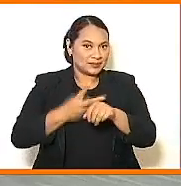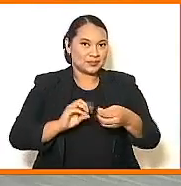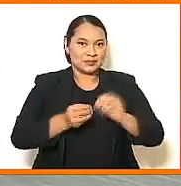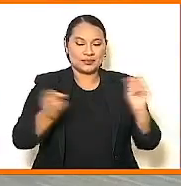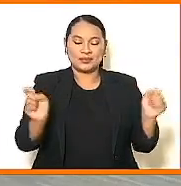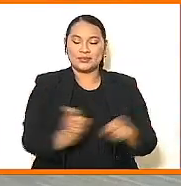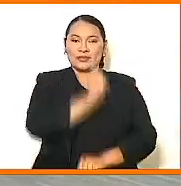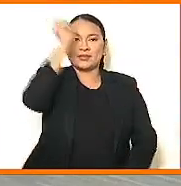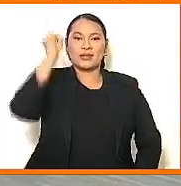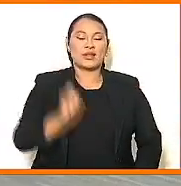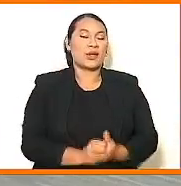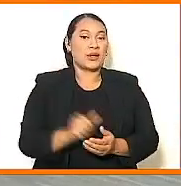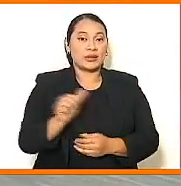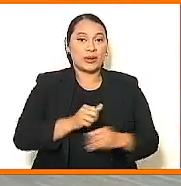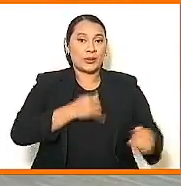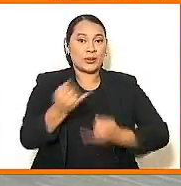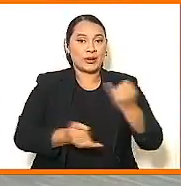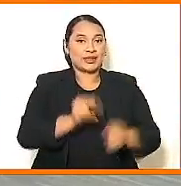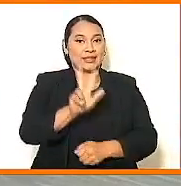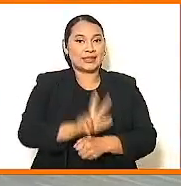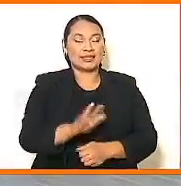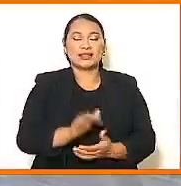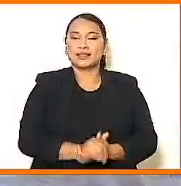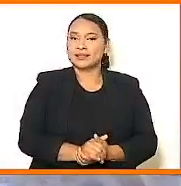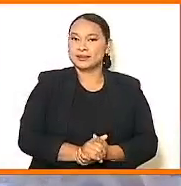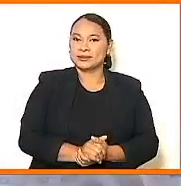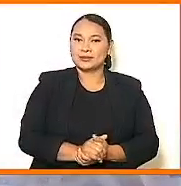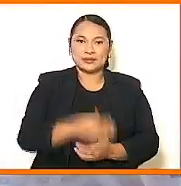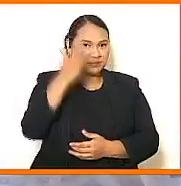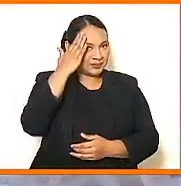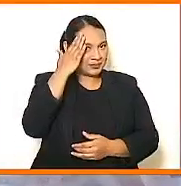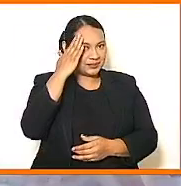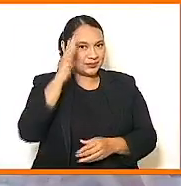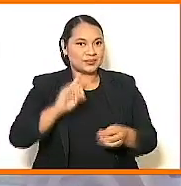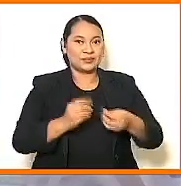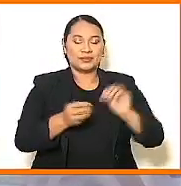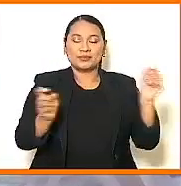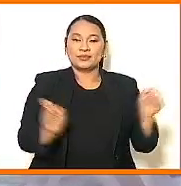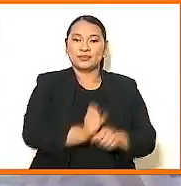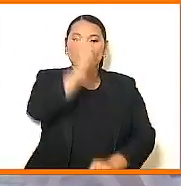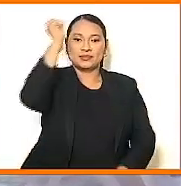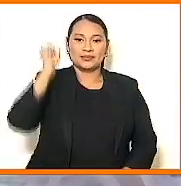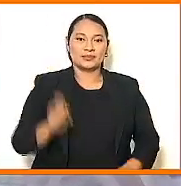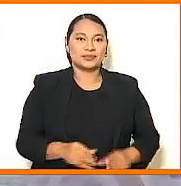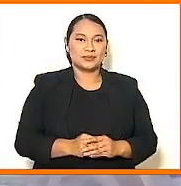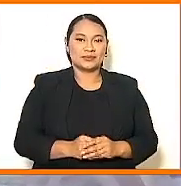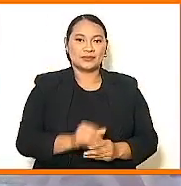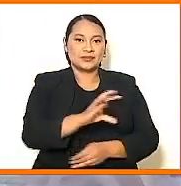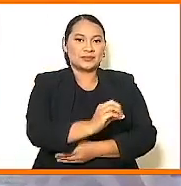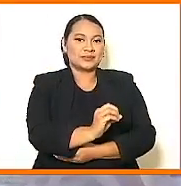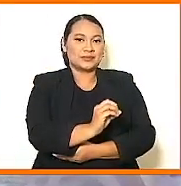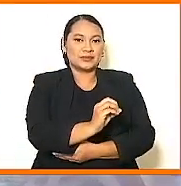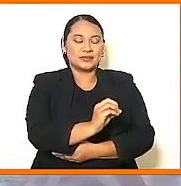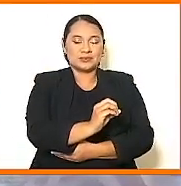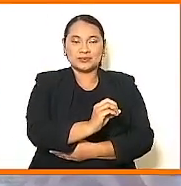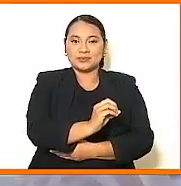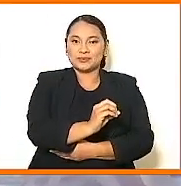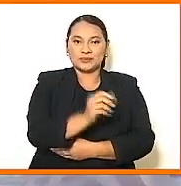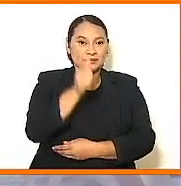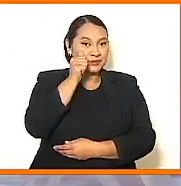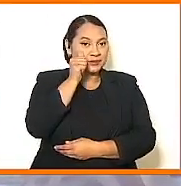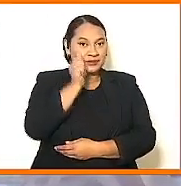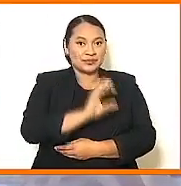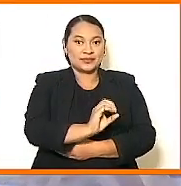3 dígitos que forman nuestro número ganador. Tu primer dígito es el 0, segundo dígito,